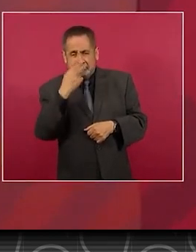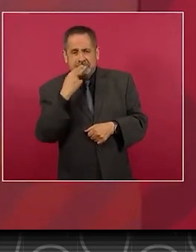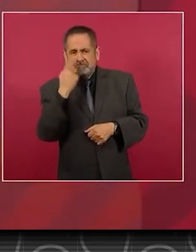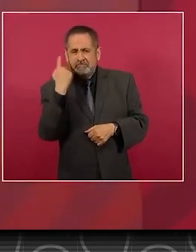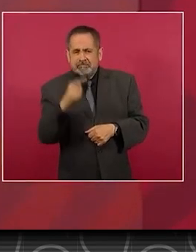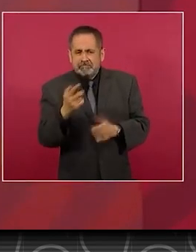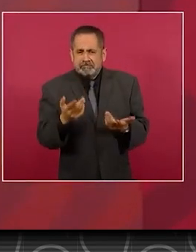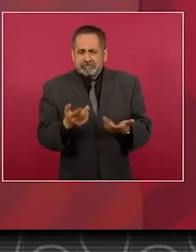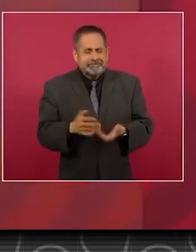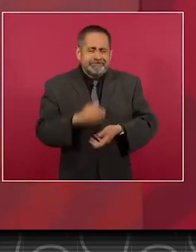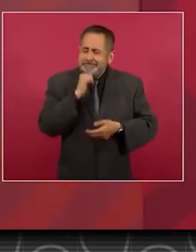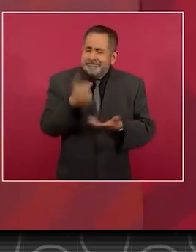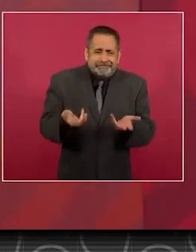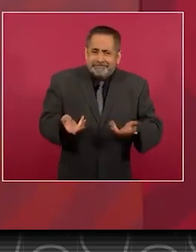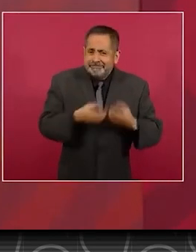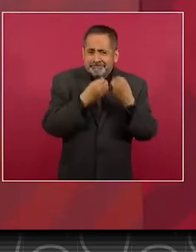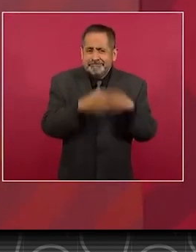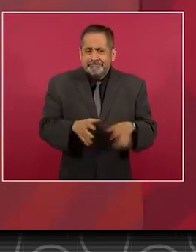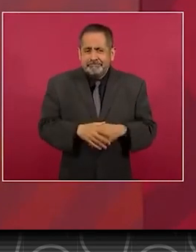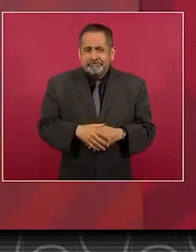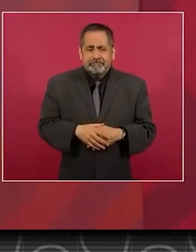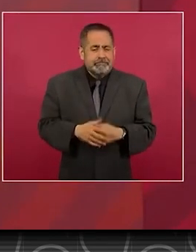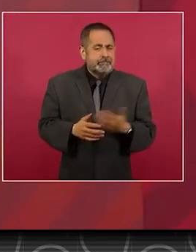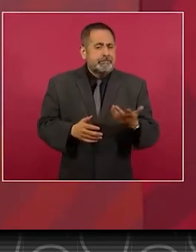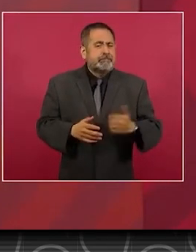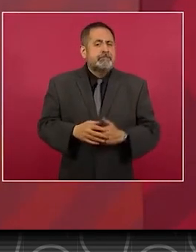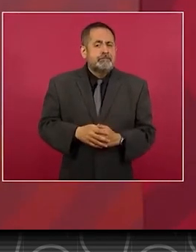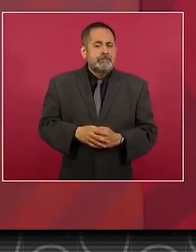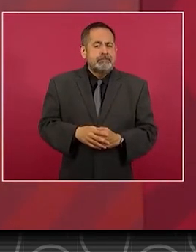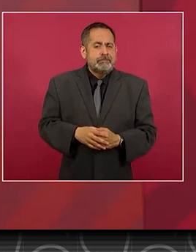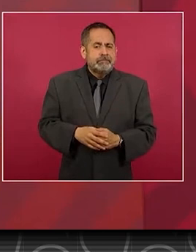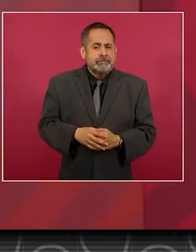¿Quién saca las